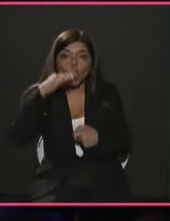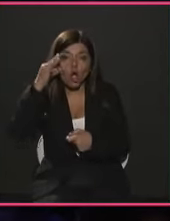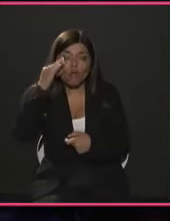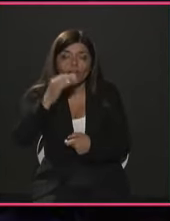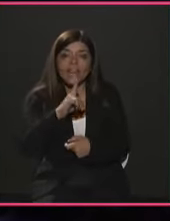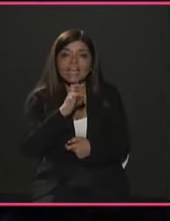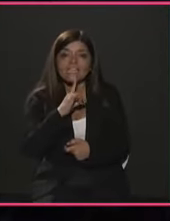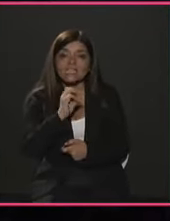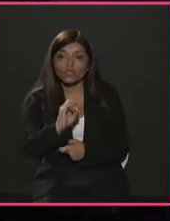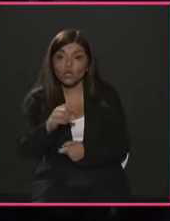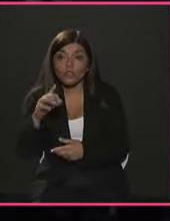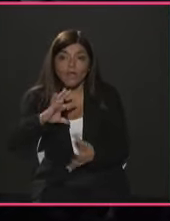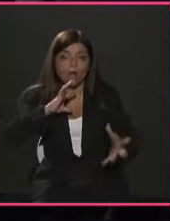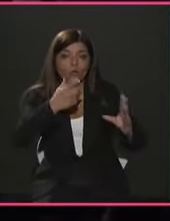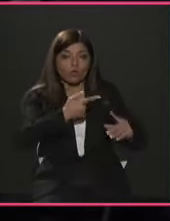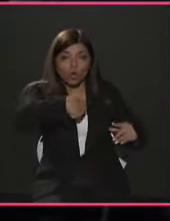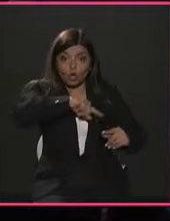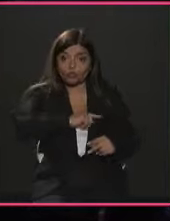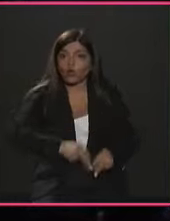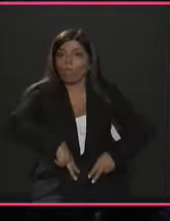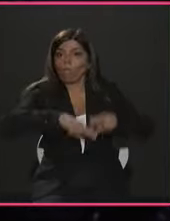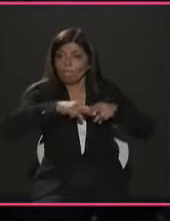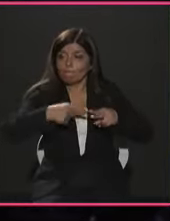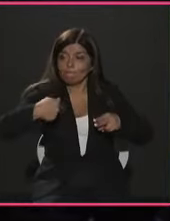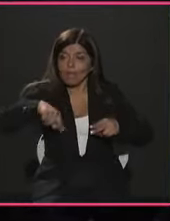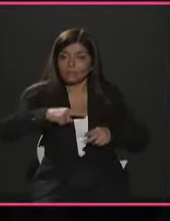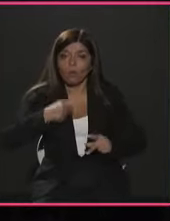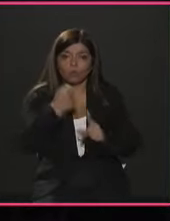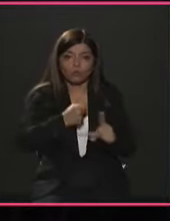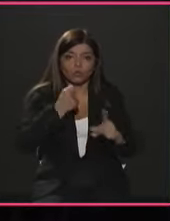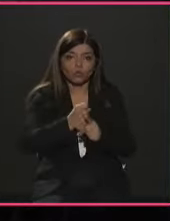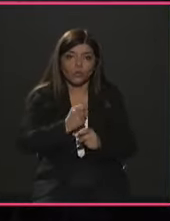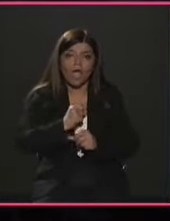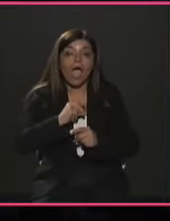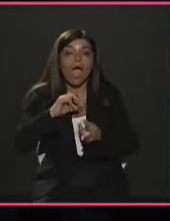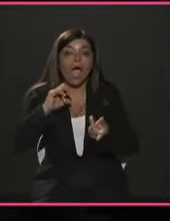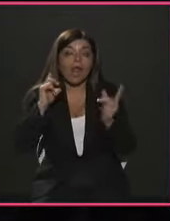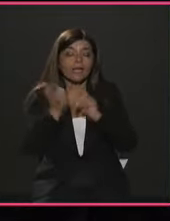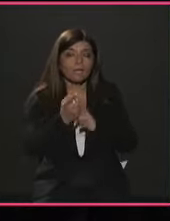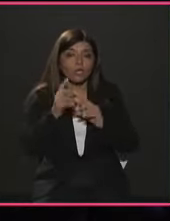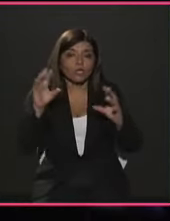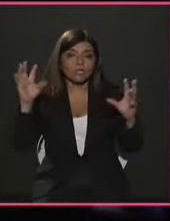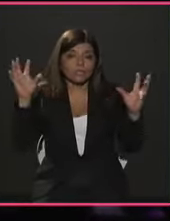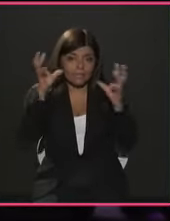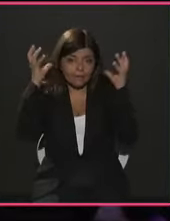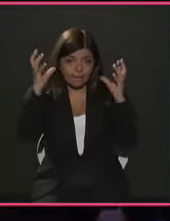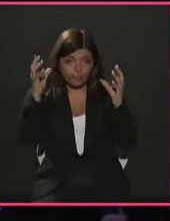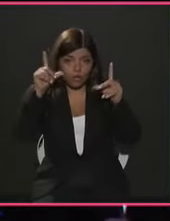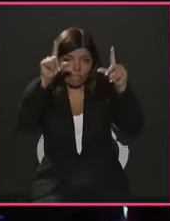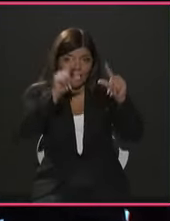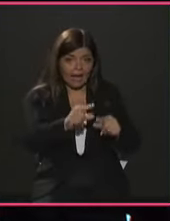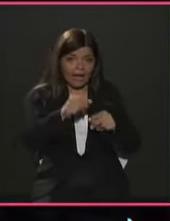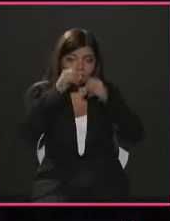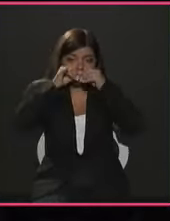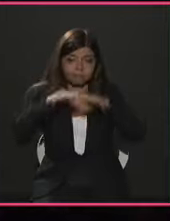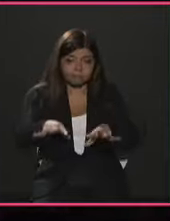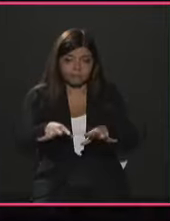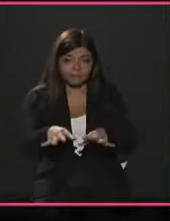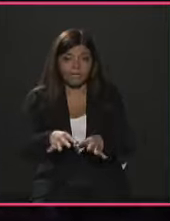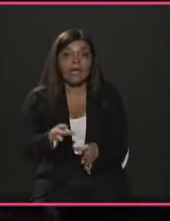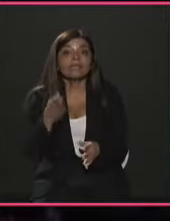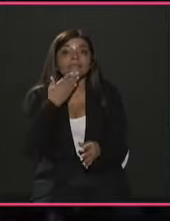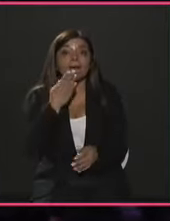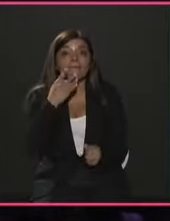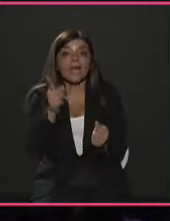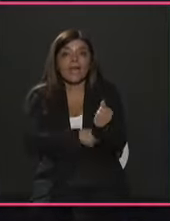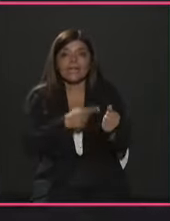sustentable la producción minera podemos contribuir a la lucha contra el cambio climático y bajar las emisiones además podemos con electricidad limpia limpiar el transporte